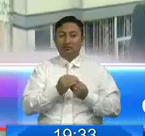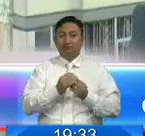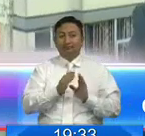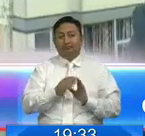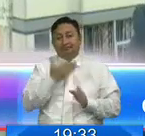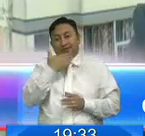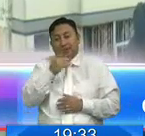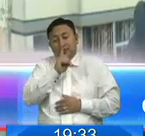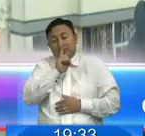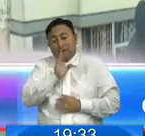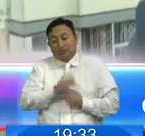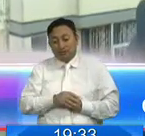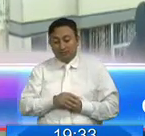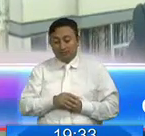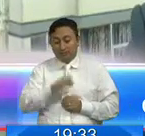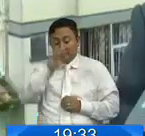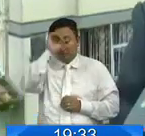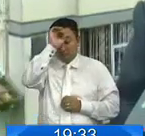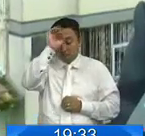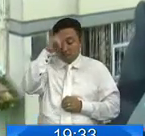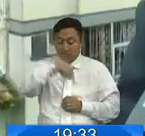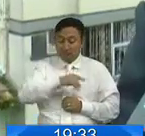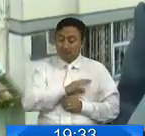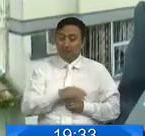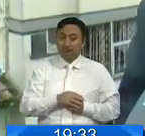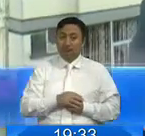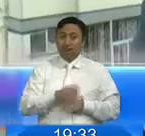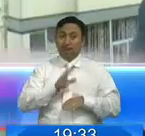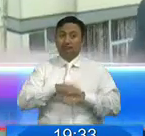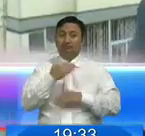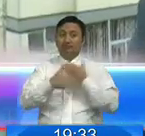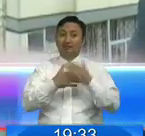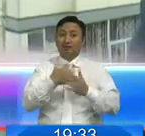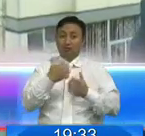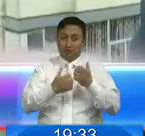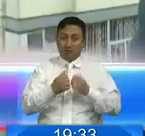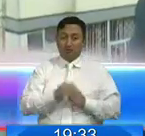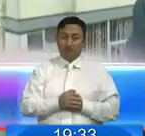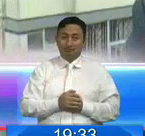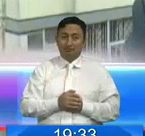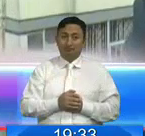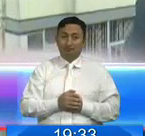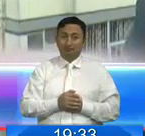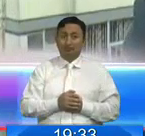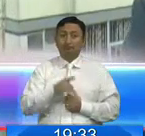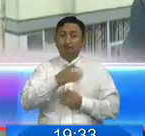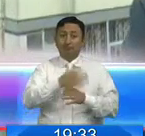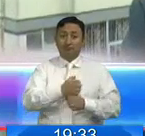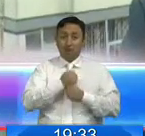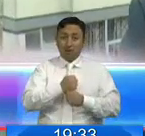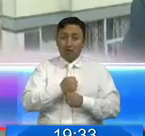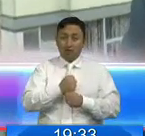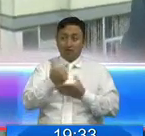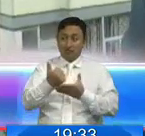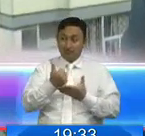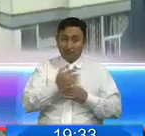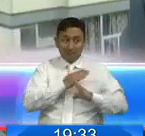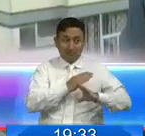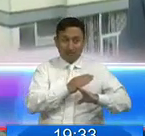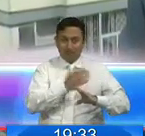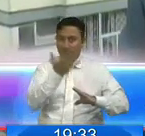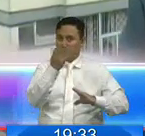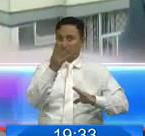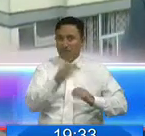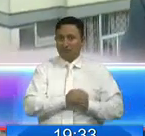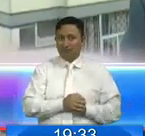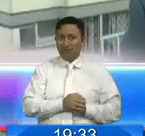callados y no decir tantas cosas porque nos metemos en problema. Y no tenemos seguridad que nos va a defender el